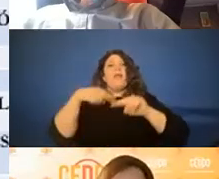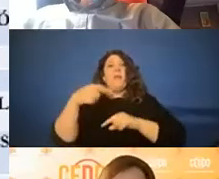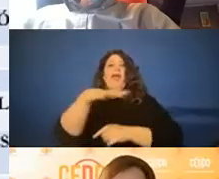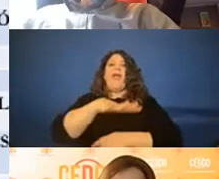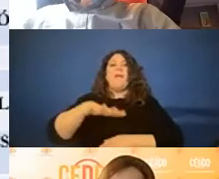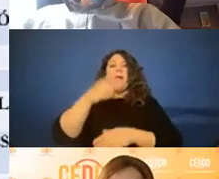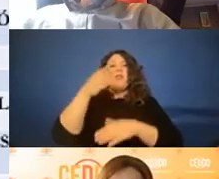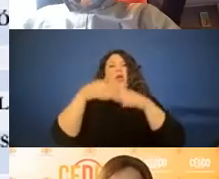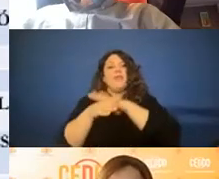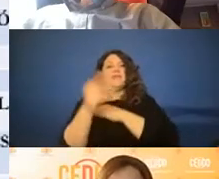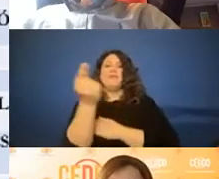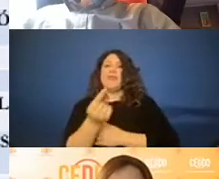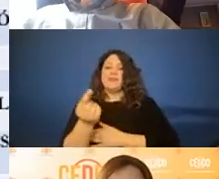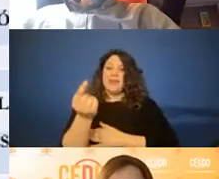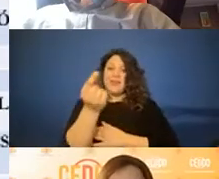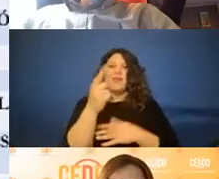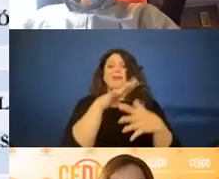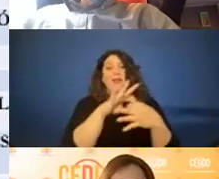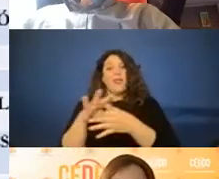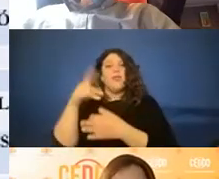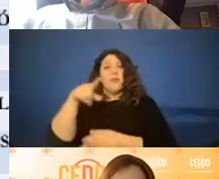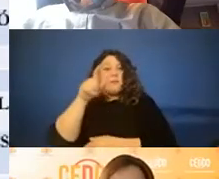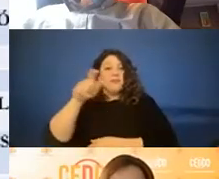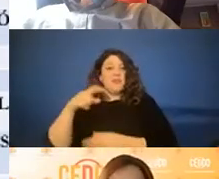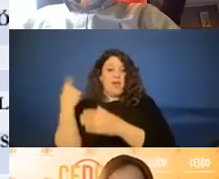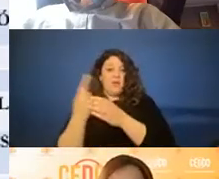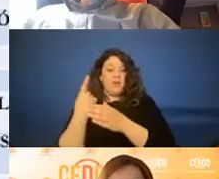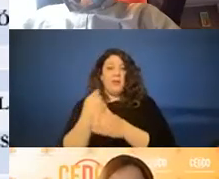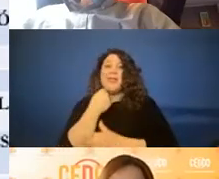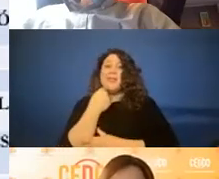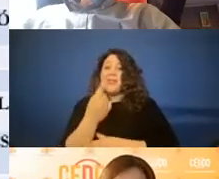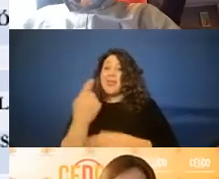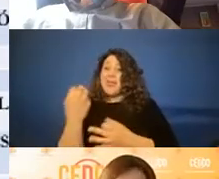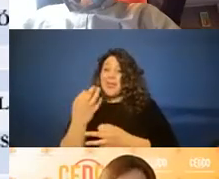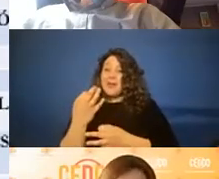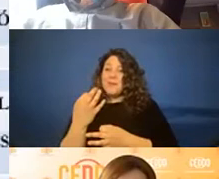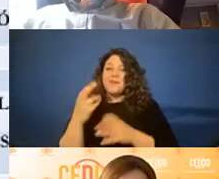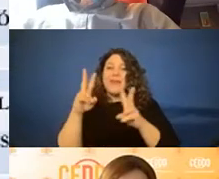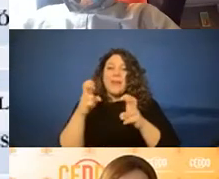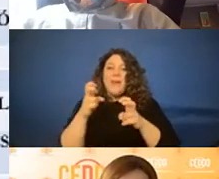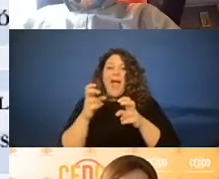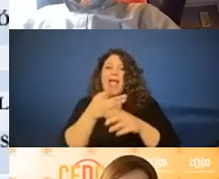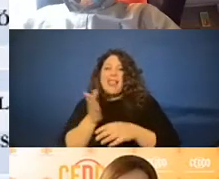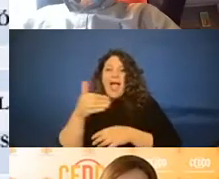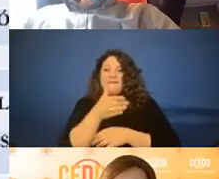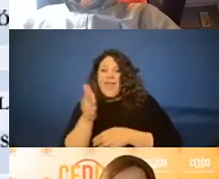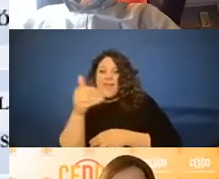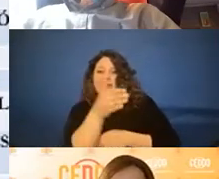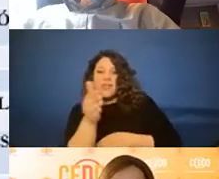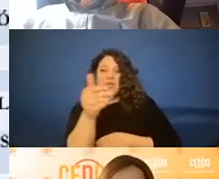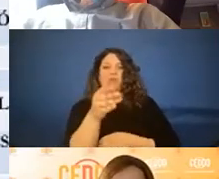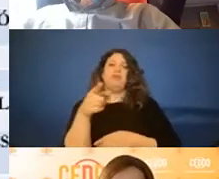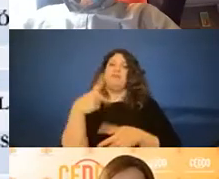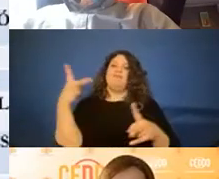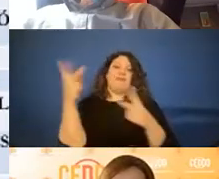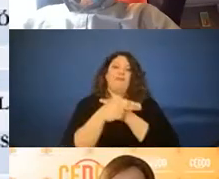accesibles, espectro cognitivo, que dice que hay que romper el efecto laberinto. Eso es lo principal.